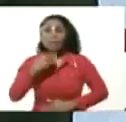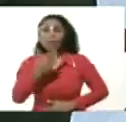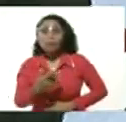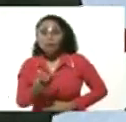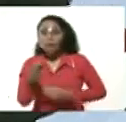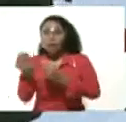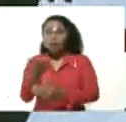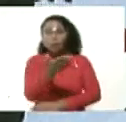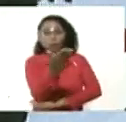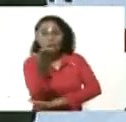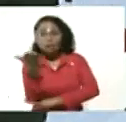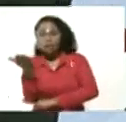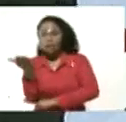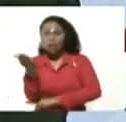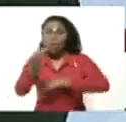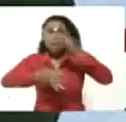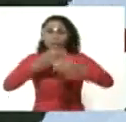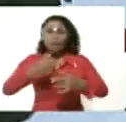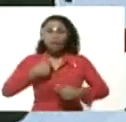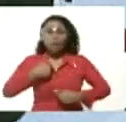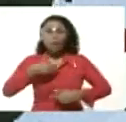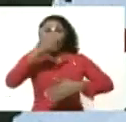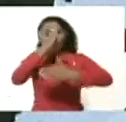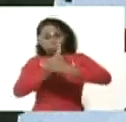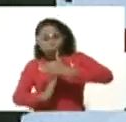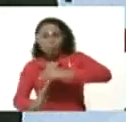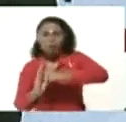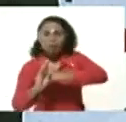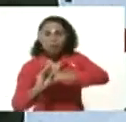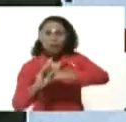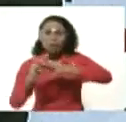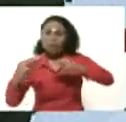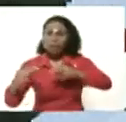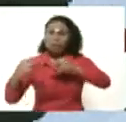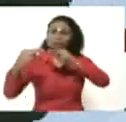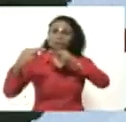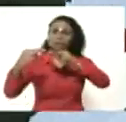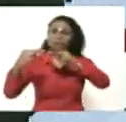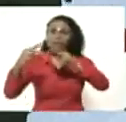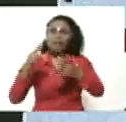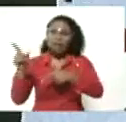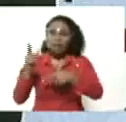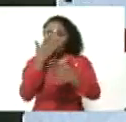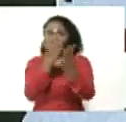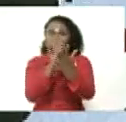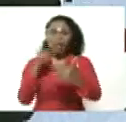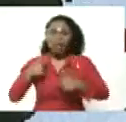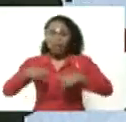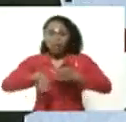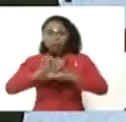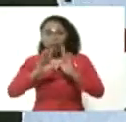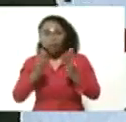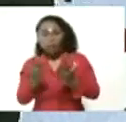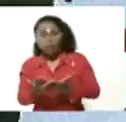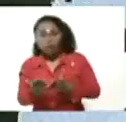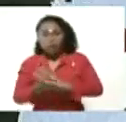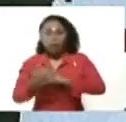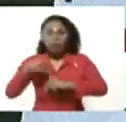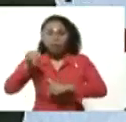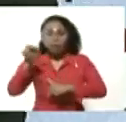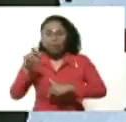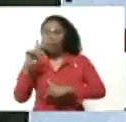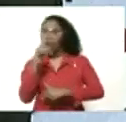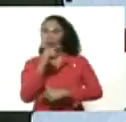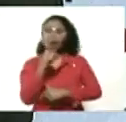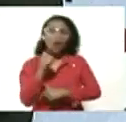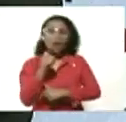dirigirme a ustedes es precisamente la humildad de la mirada compartida ante los riesgos que enfrenta ahora mismo el planeta. Riesgos de los que no están